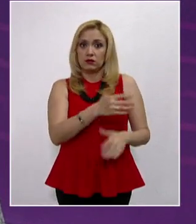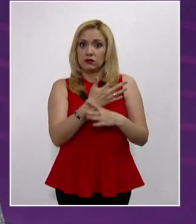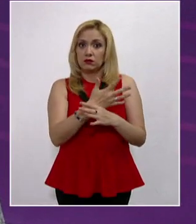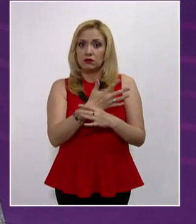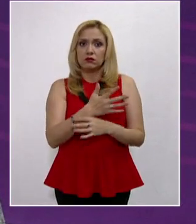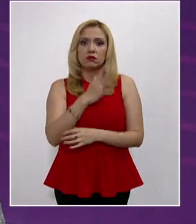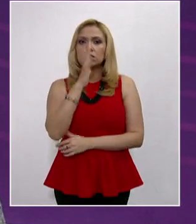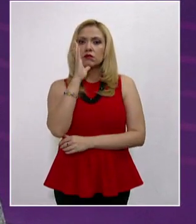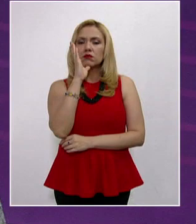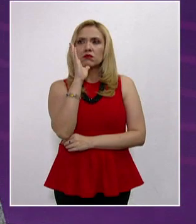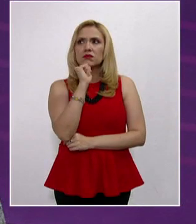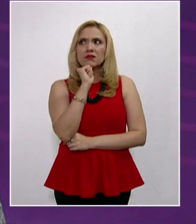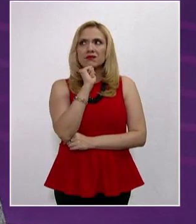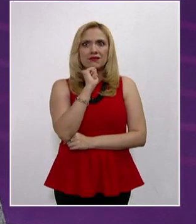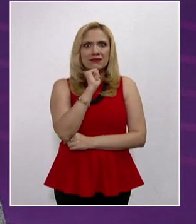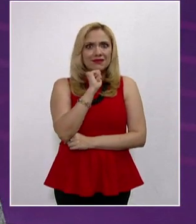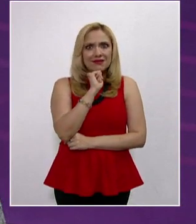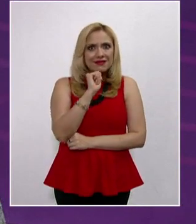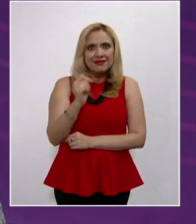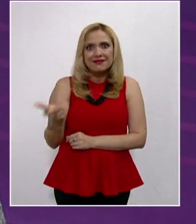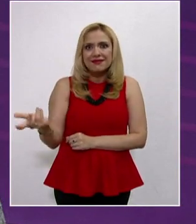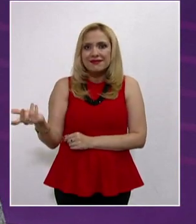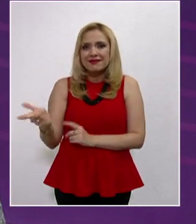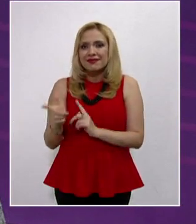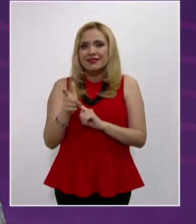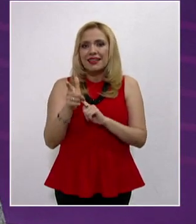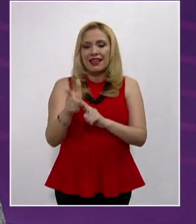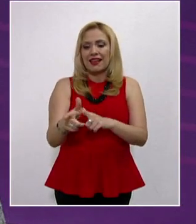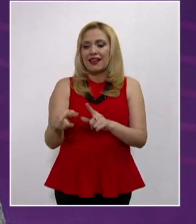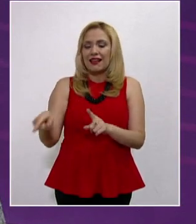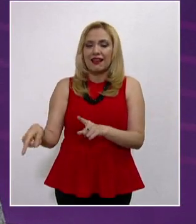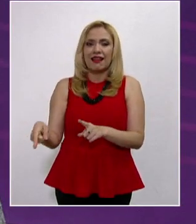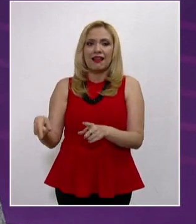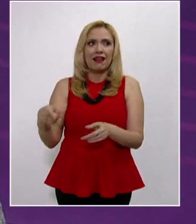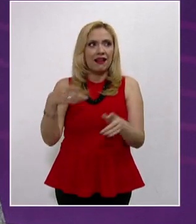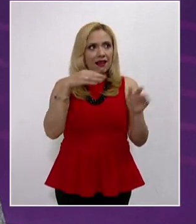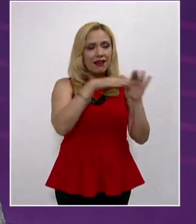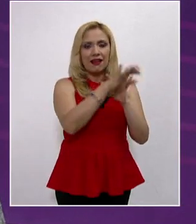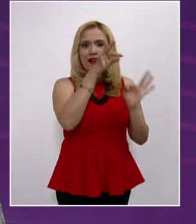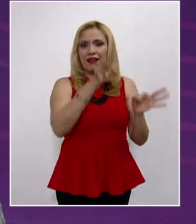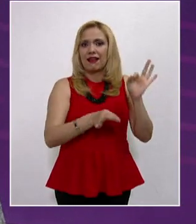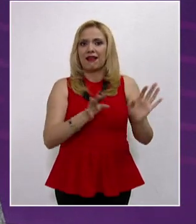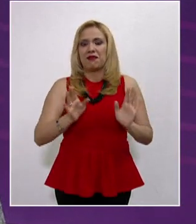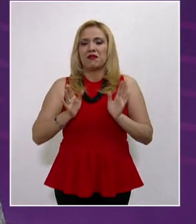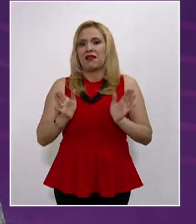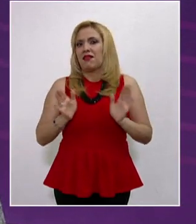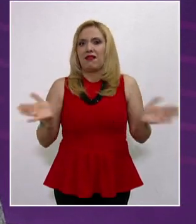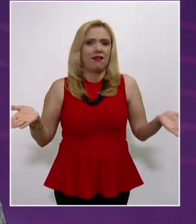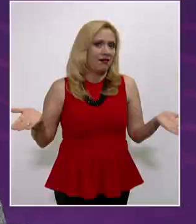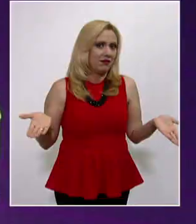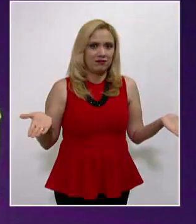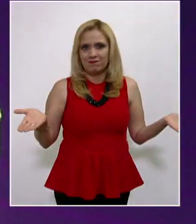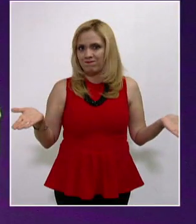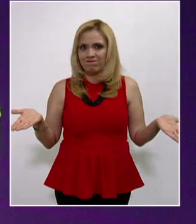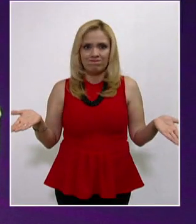no podía ir a seguir su caso dentro de los tribunales militares, ¿verdad?